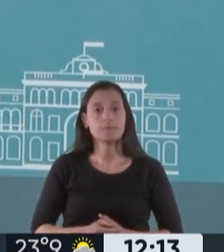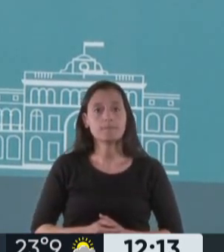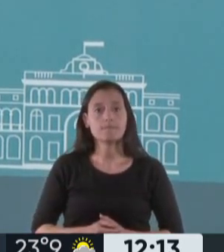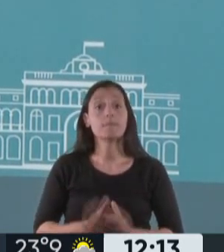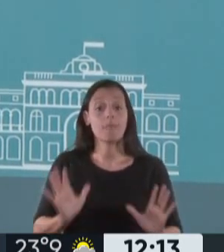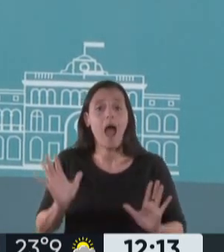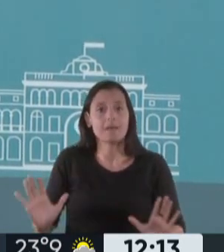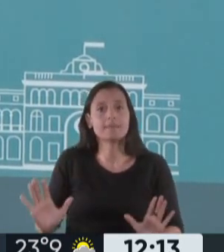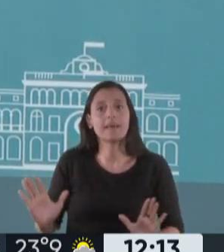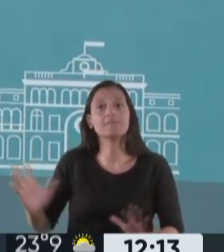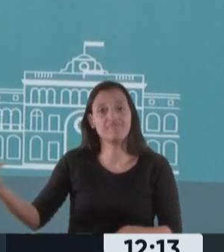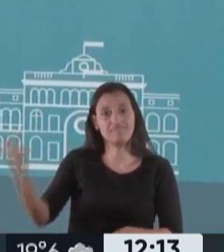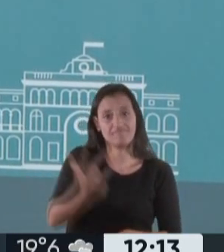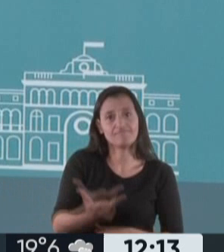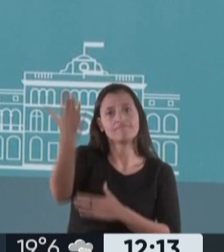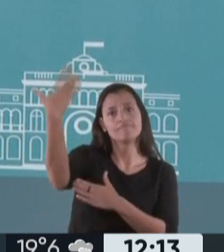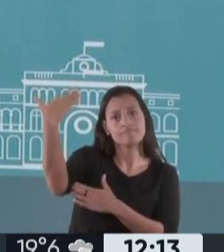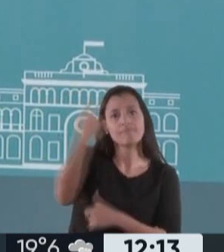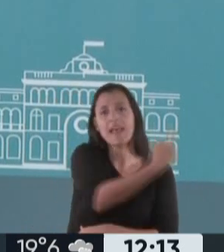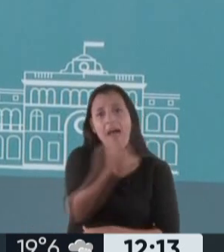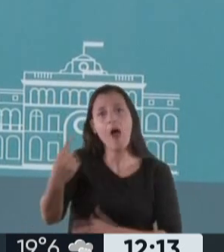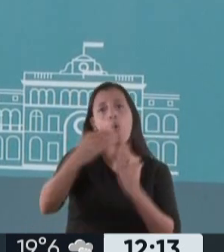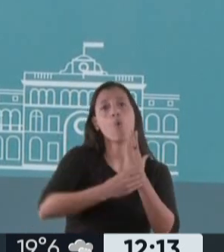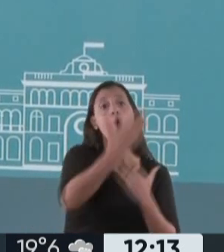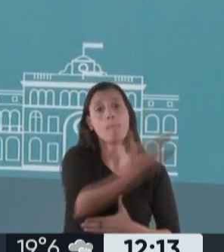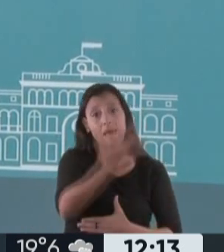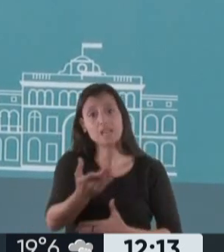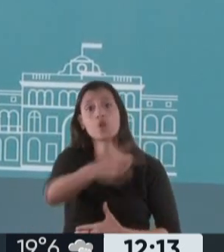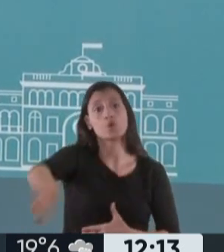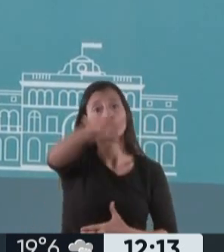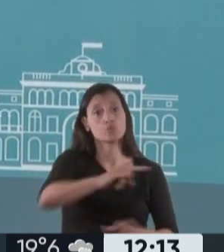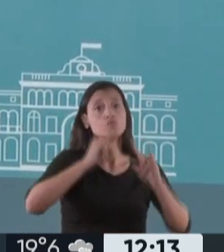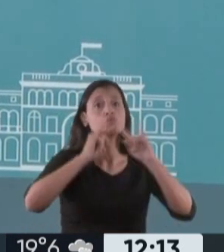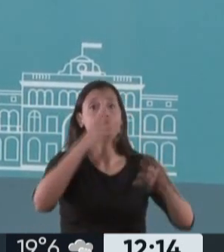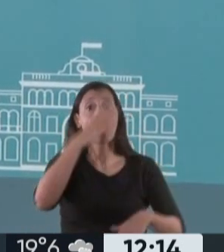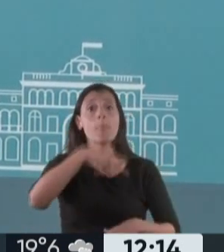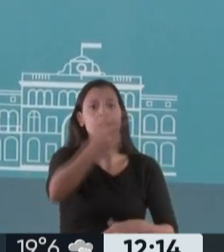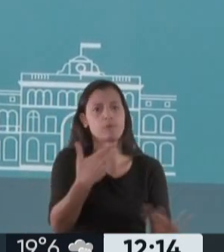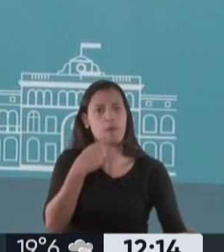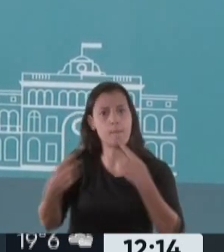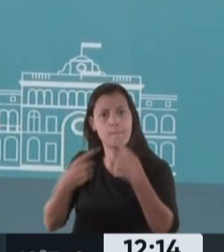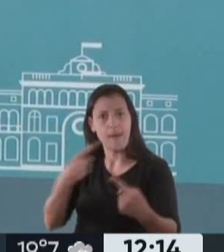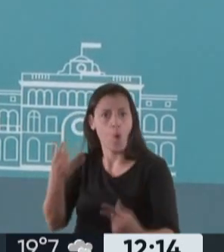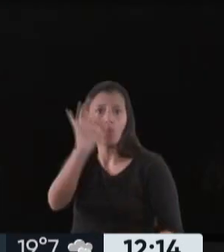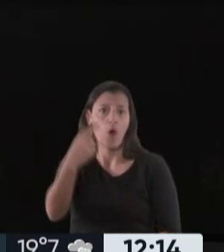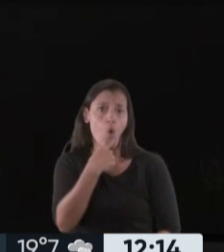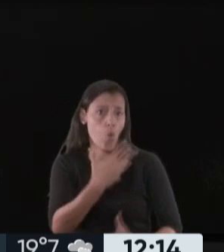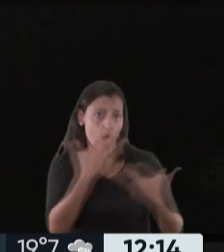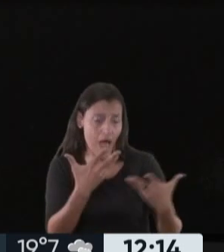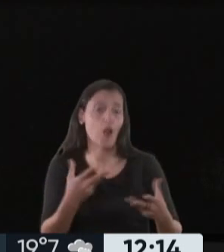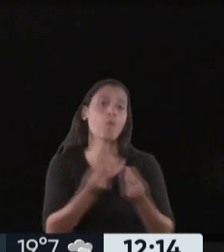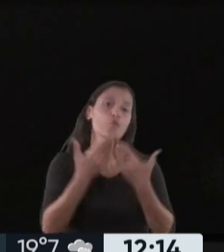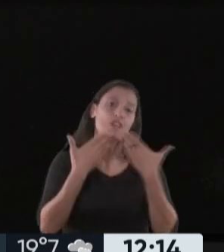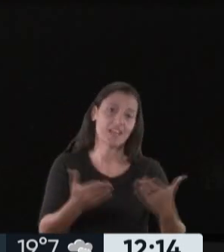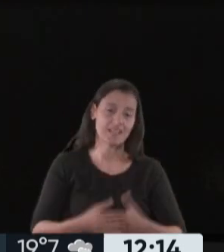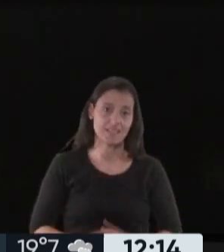a cada una de las ministras y ministros, y que puedan ustedes hacerle todas las preguntas e inquietudes que tengan. Así que